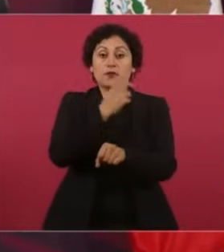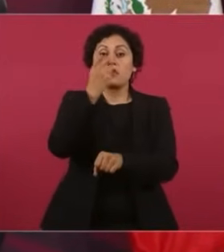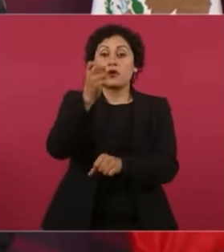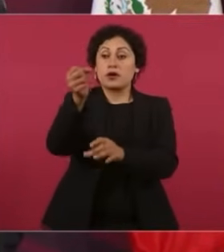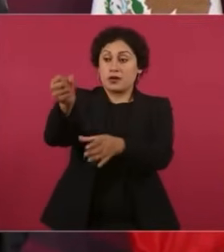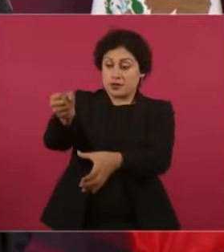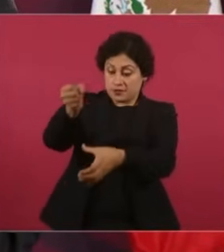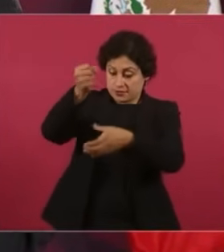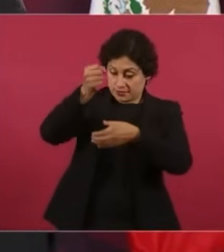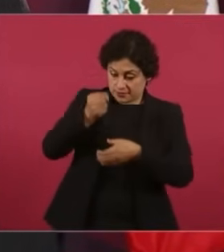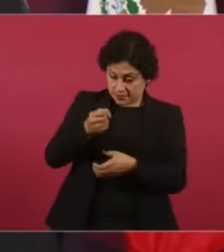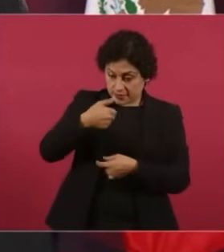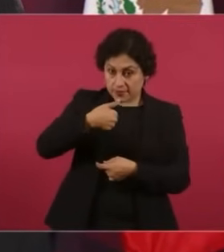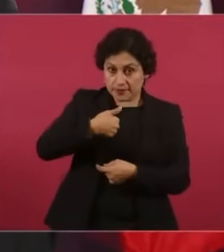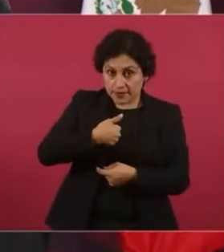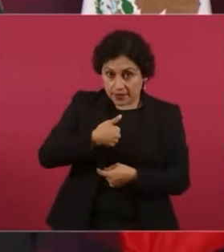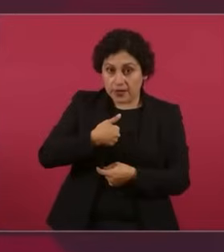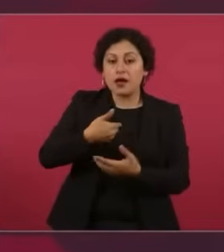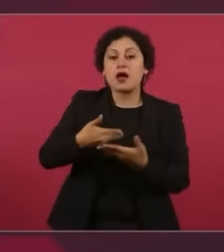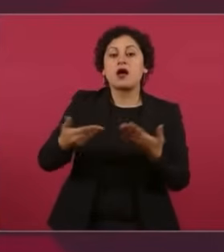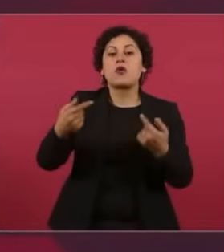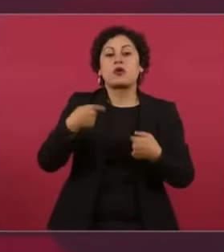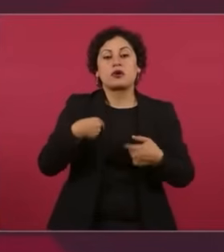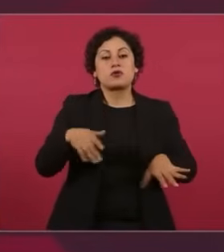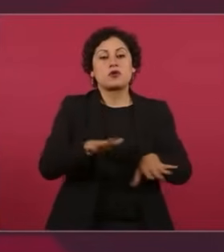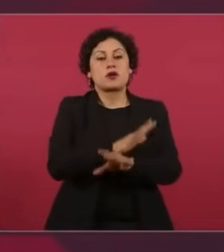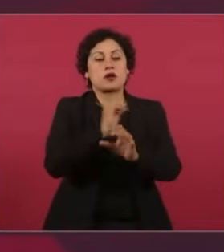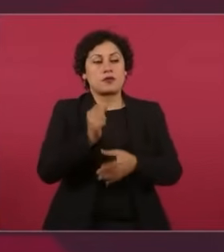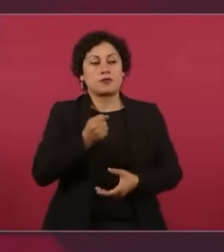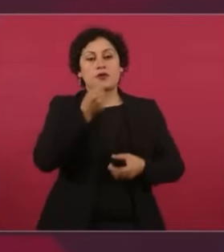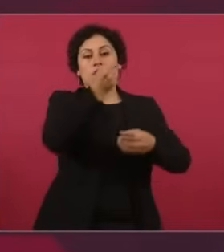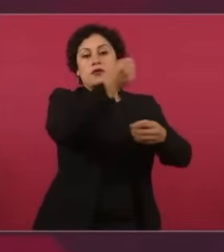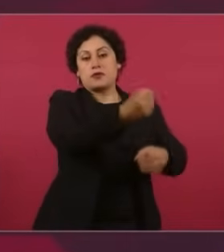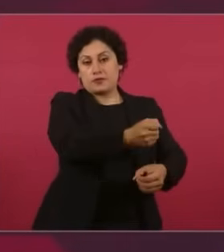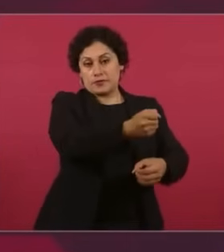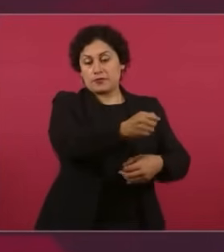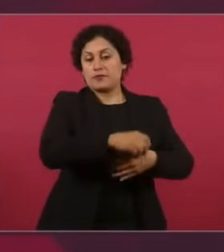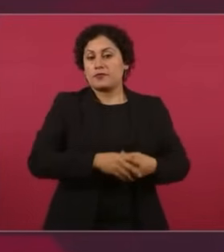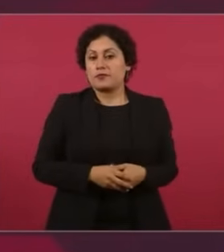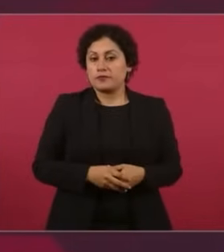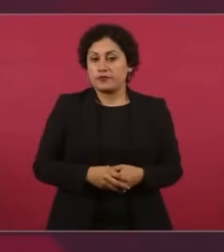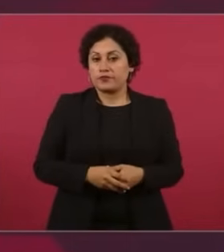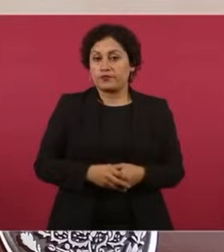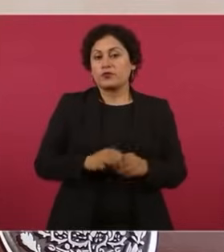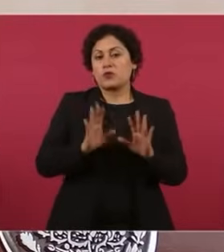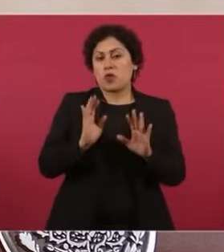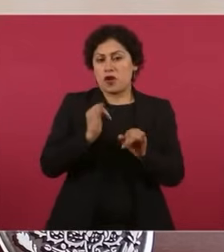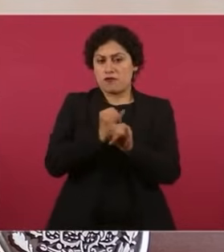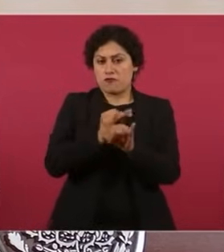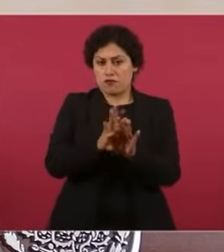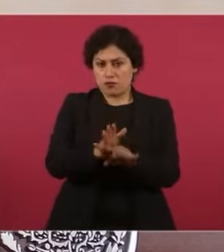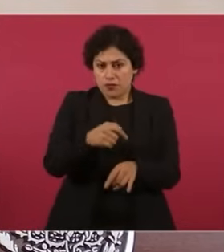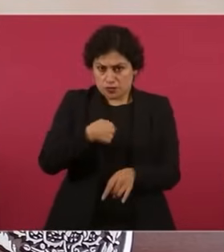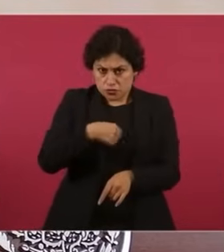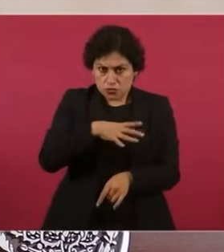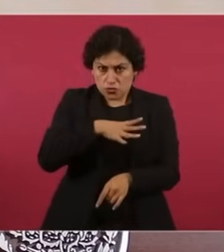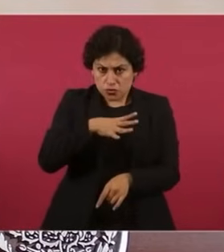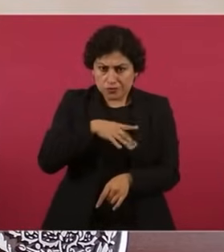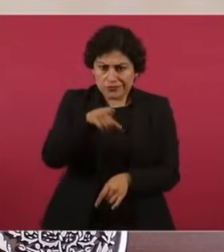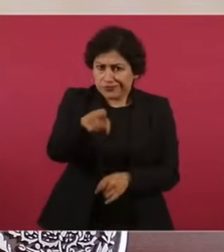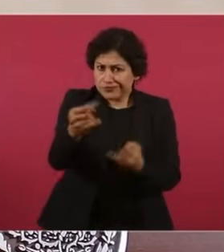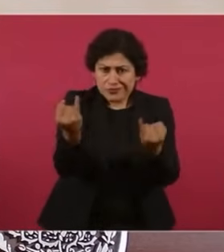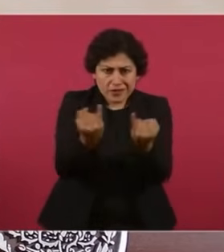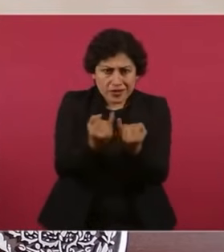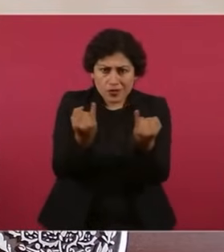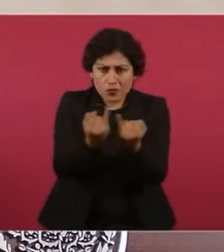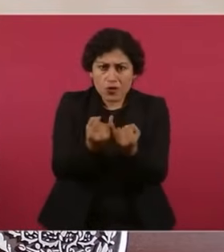información, como ustedes, no crean que más que ustedes, porque yo no estoy hablando con